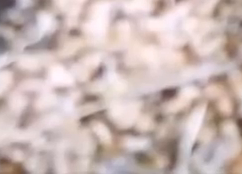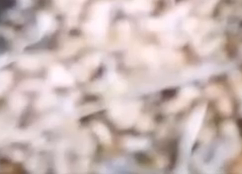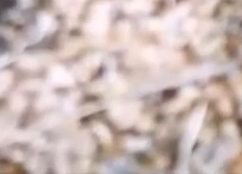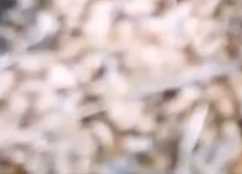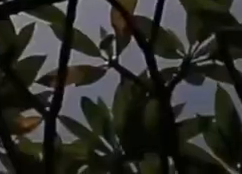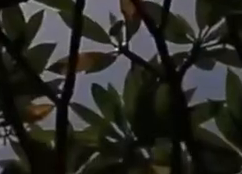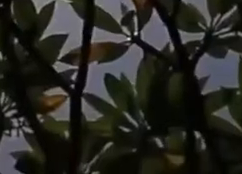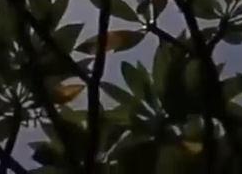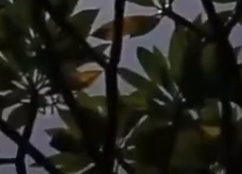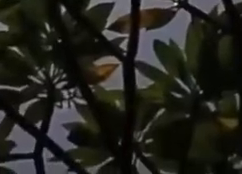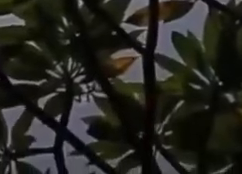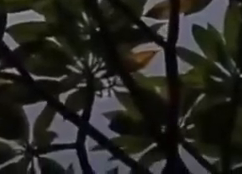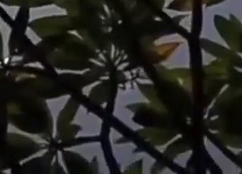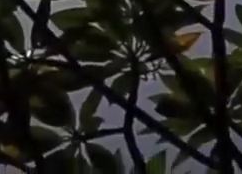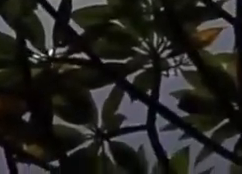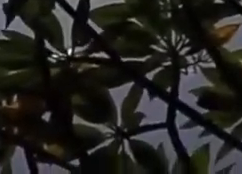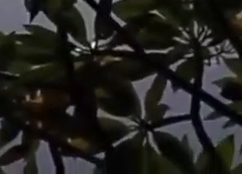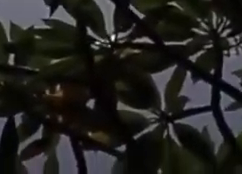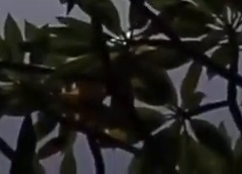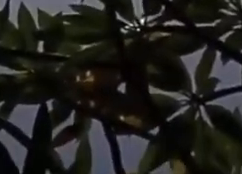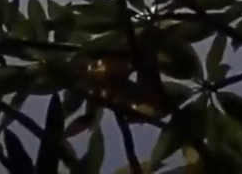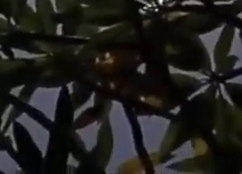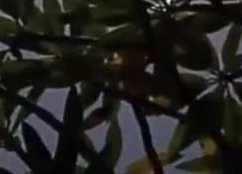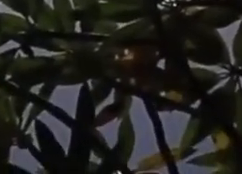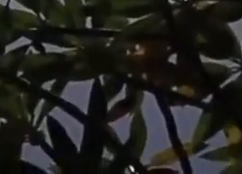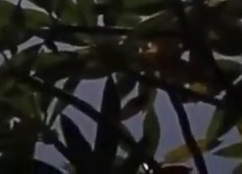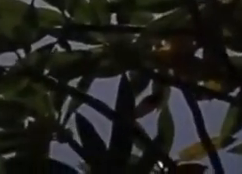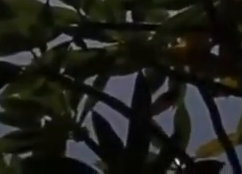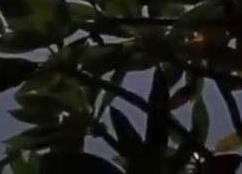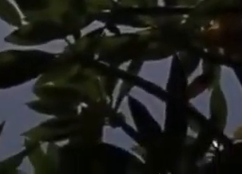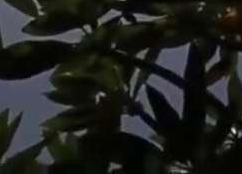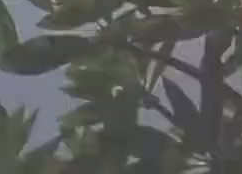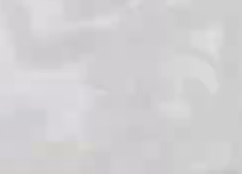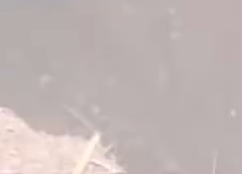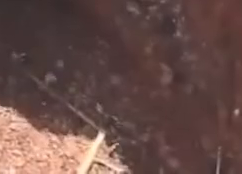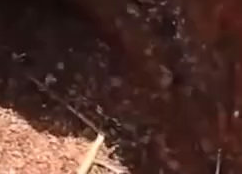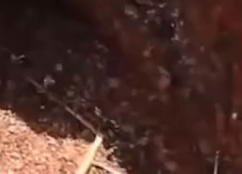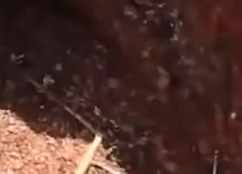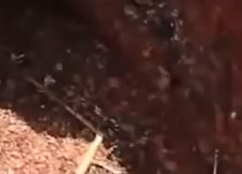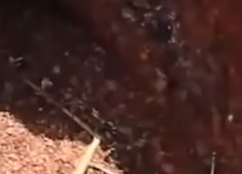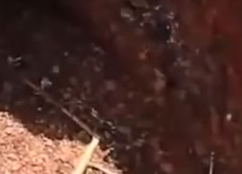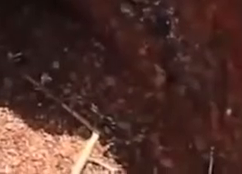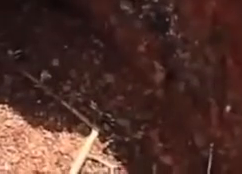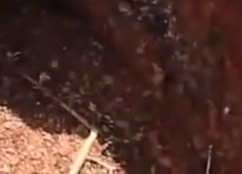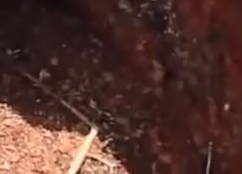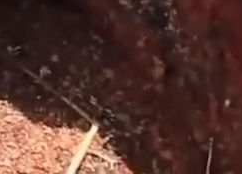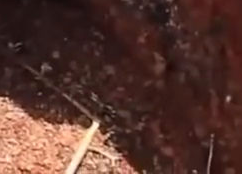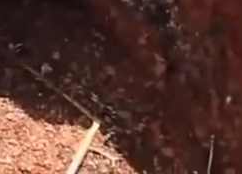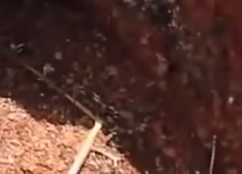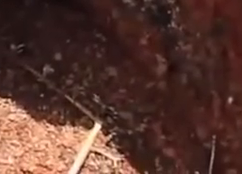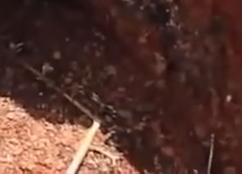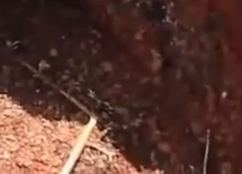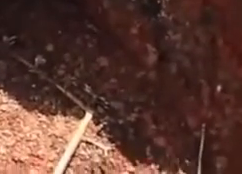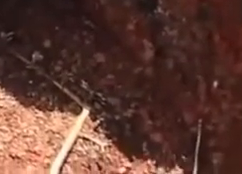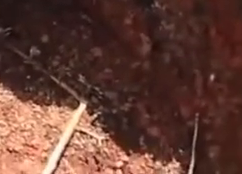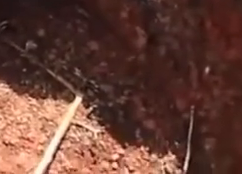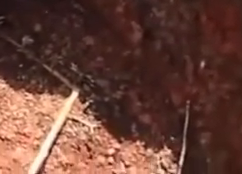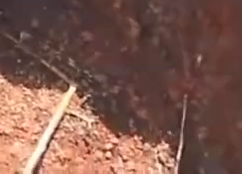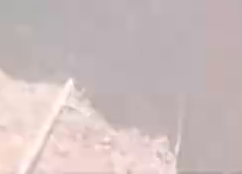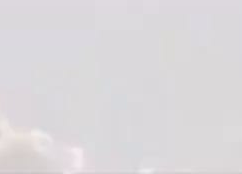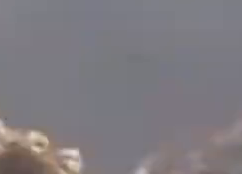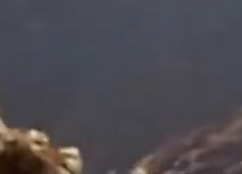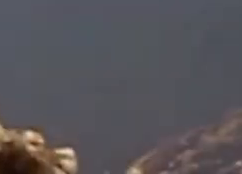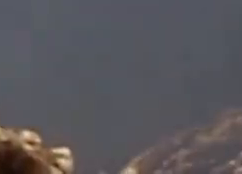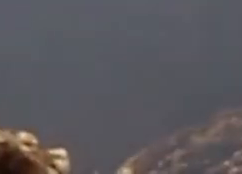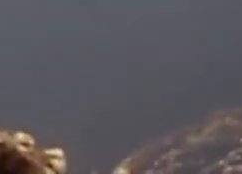Visitemos el Parque Nacional Volcán Masaya, Nicaragua, siempre linda. Gobierno de Reconciliación y Unidad Nacional, Ministerio del Ambiente